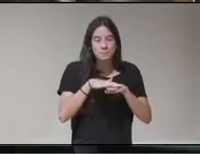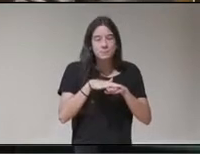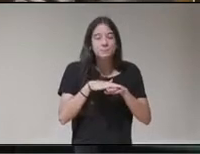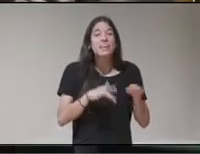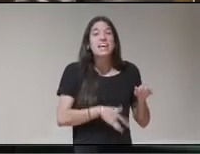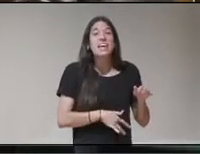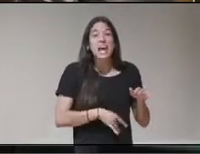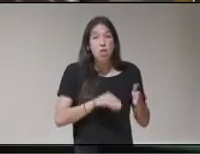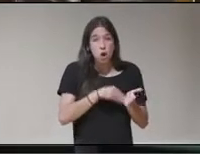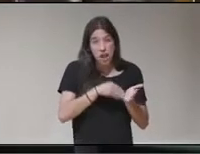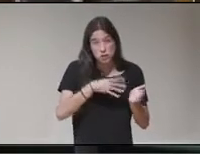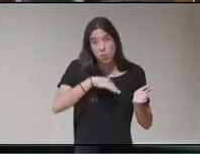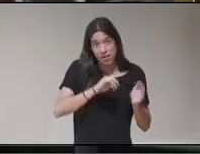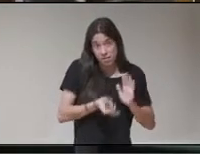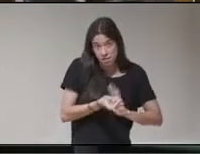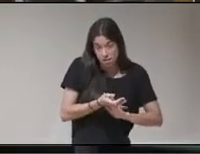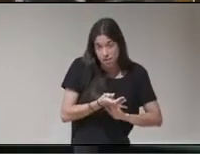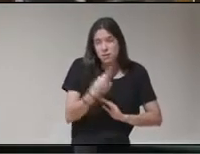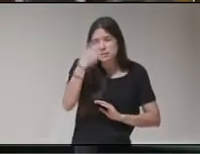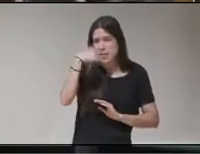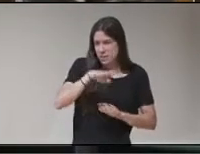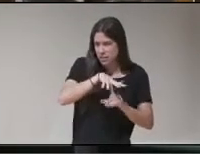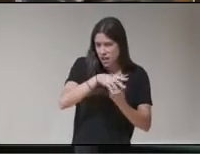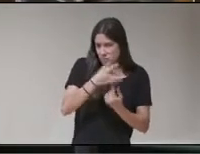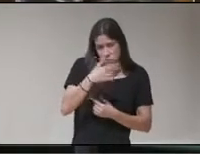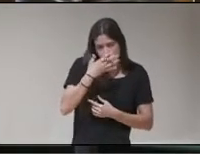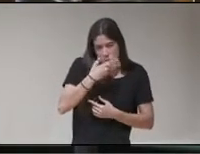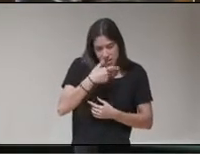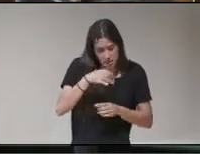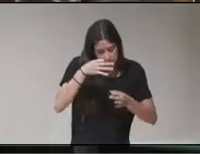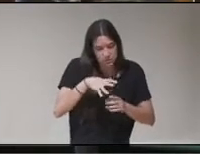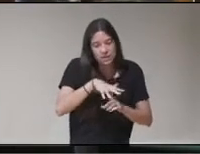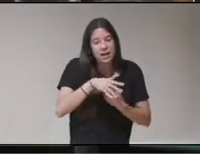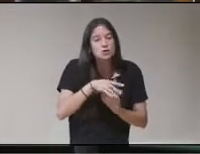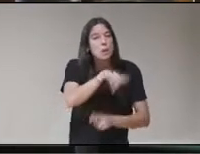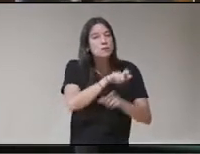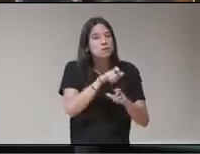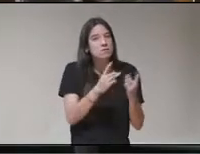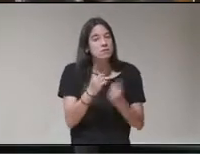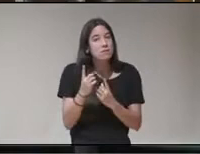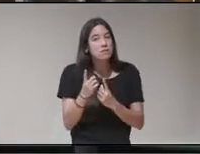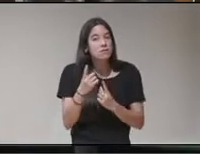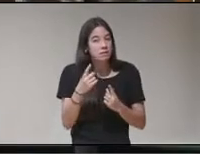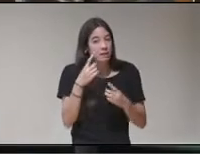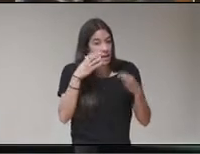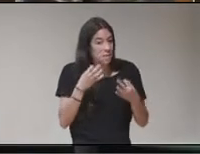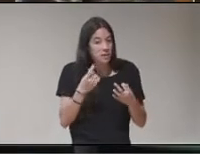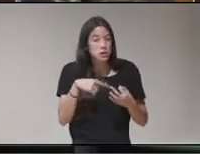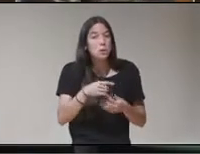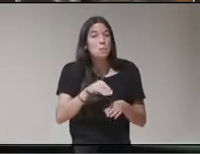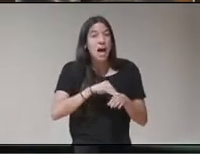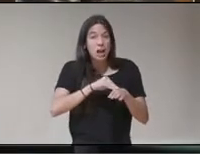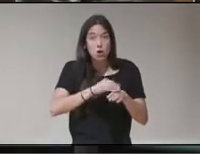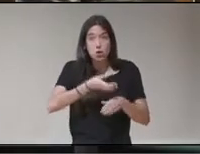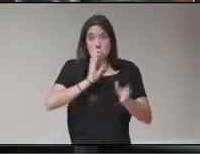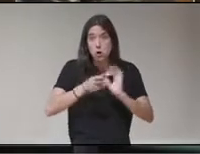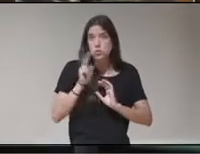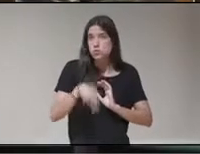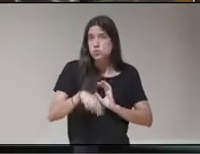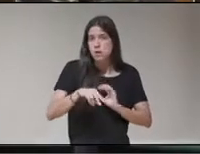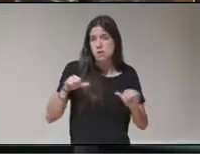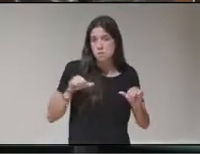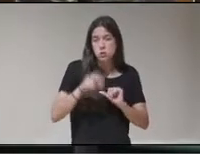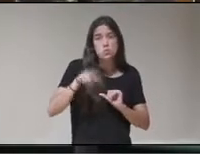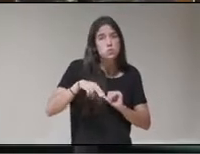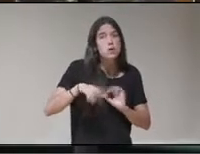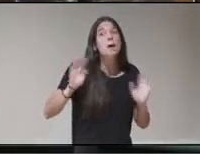hígado graso. Ya sabéis el caso de personas que no han bebido nunca en su vida alcohol y sin embargo resulta